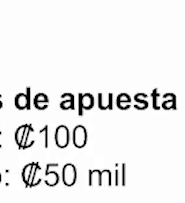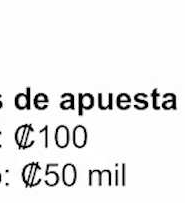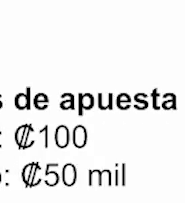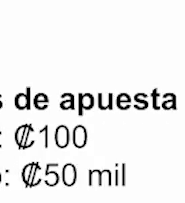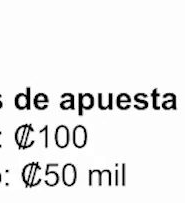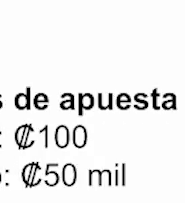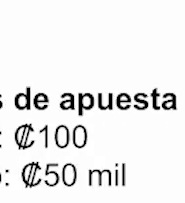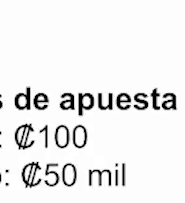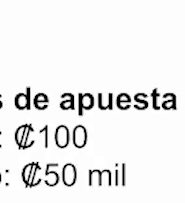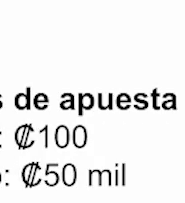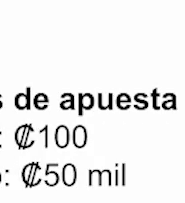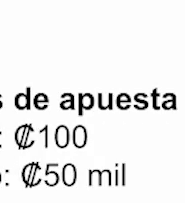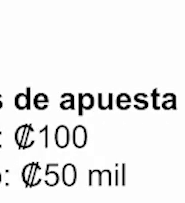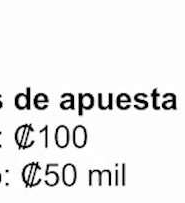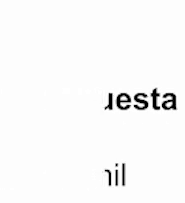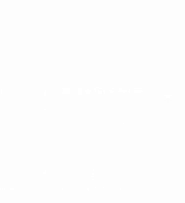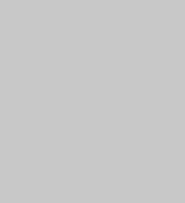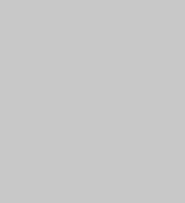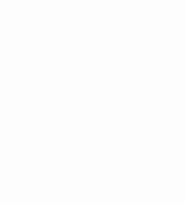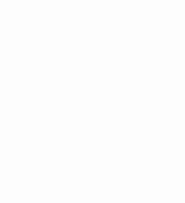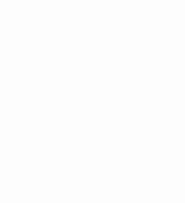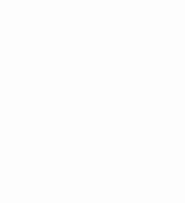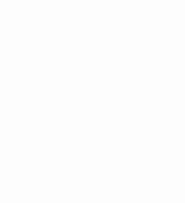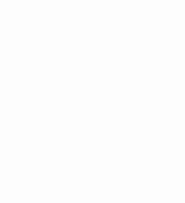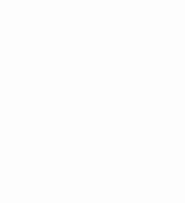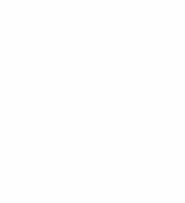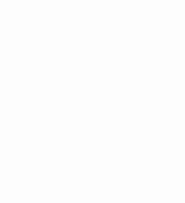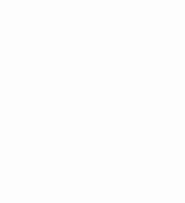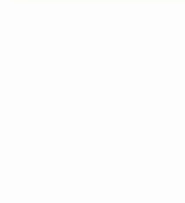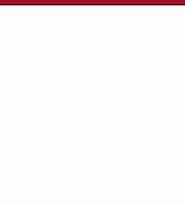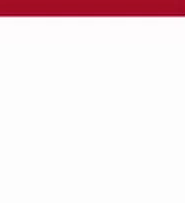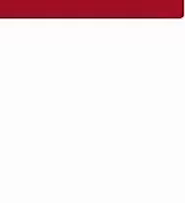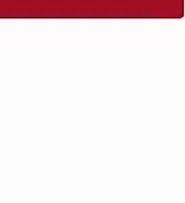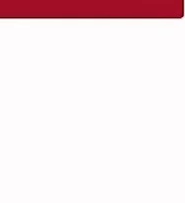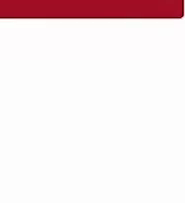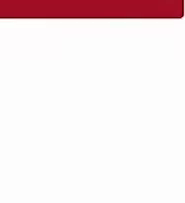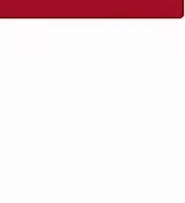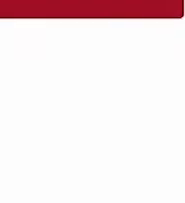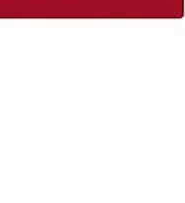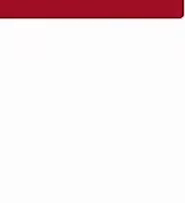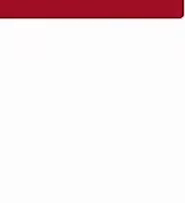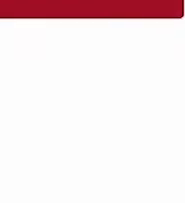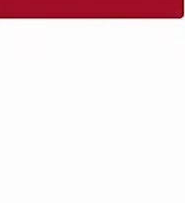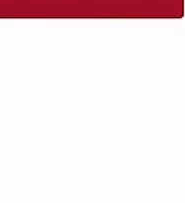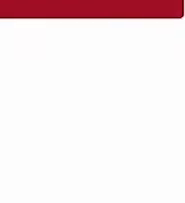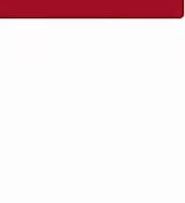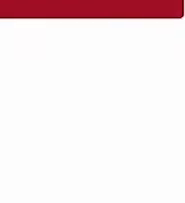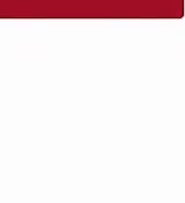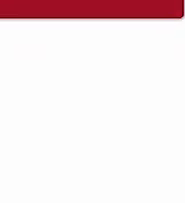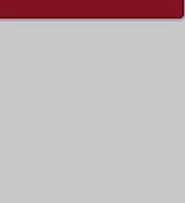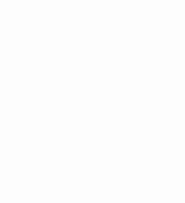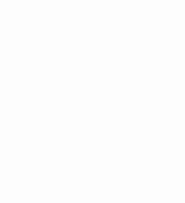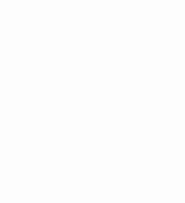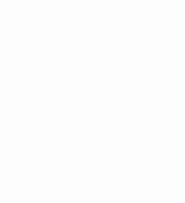y haces clic en agregar número. Una vez que tenés todos los números agregados, le das al botón de